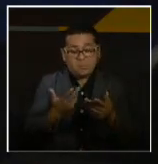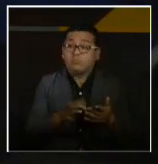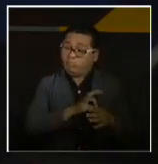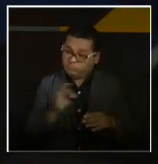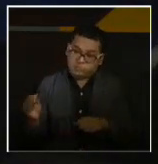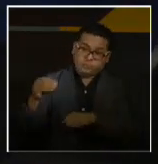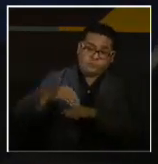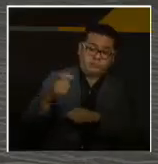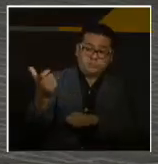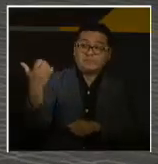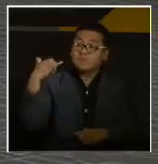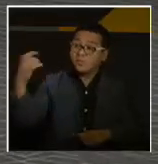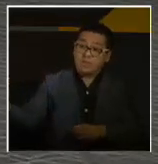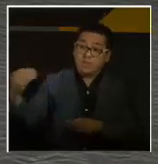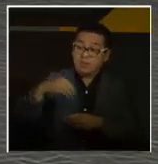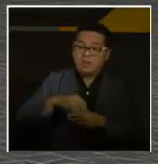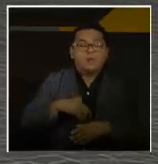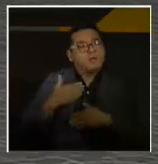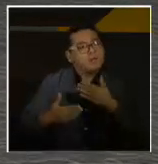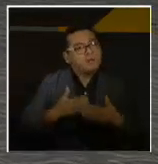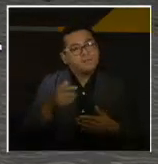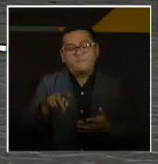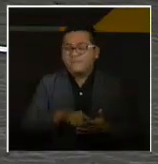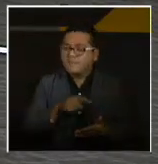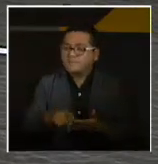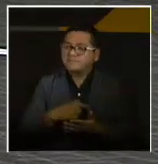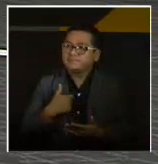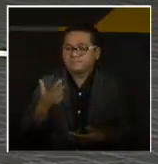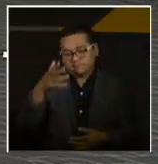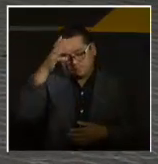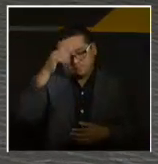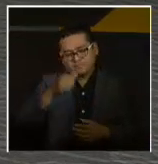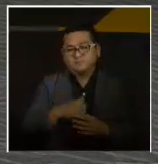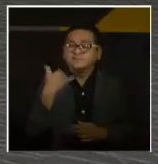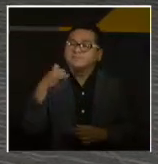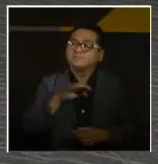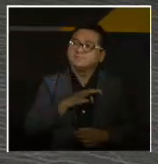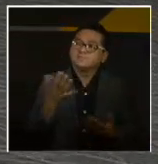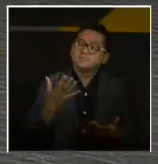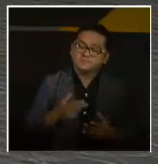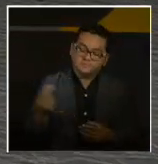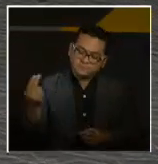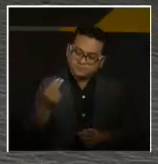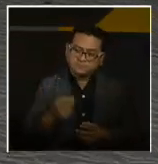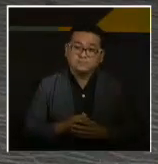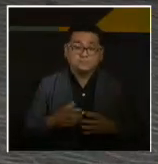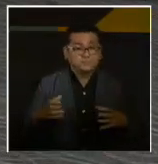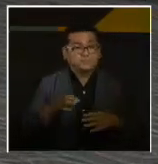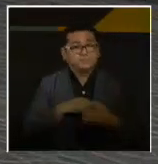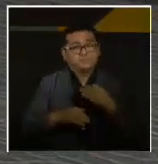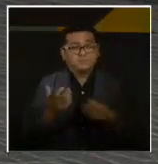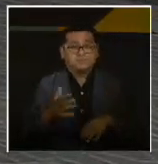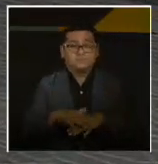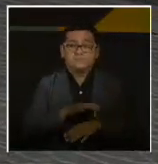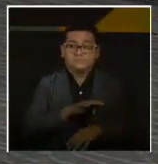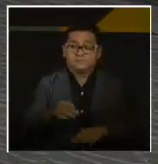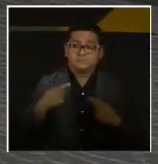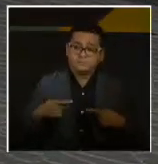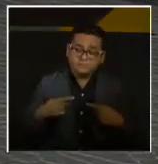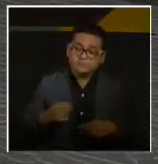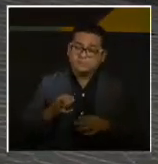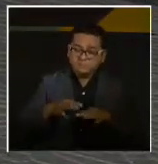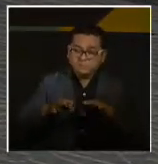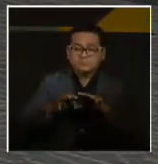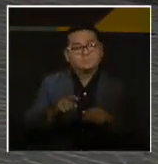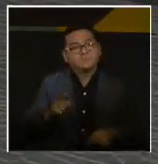quieran invertir en nuestro estado generar a su vez las apuestas que Yucatán está requiriendo. Esta unidad se integrará de gente